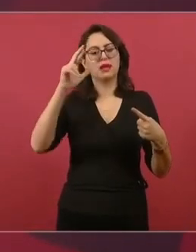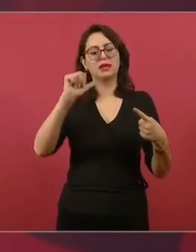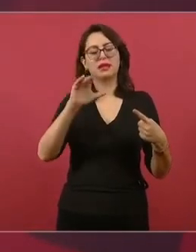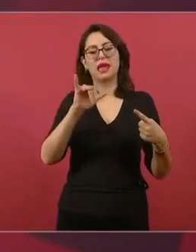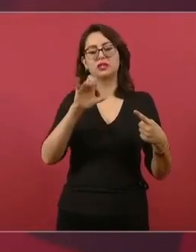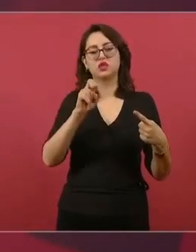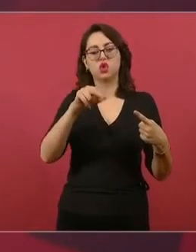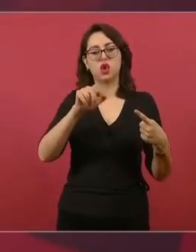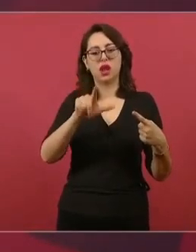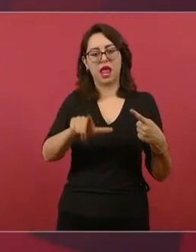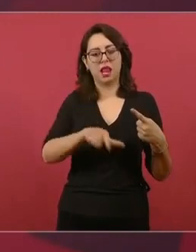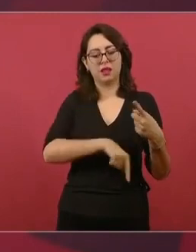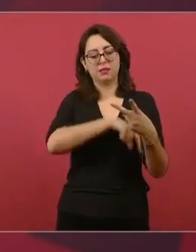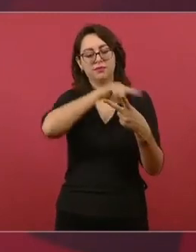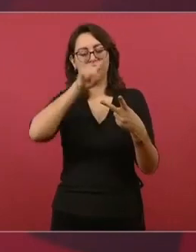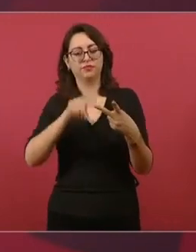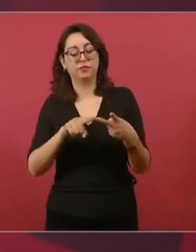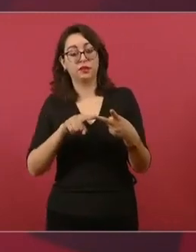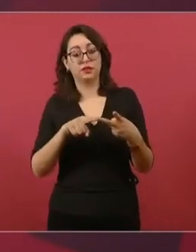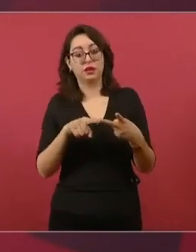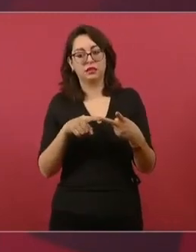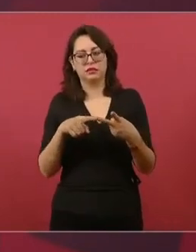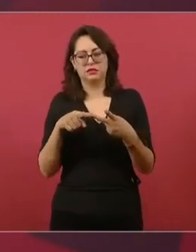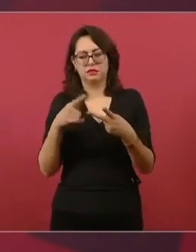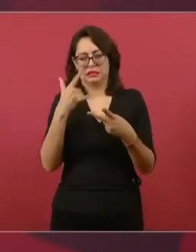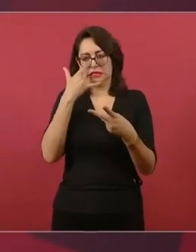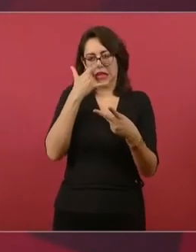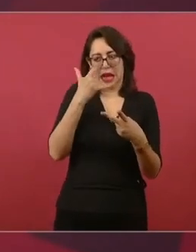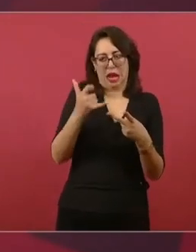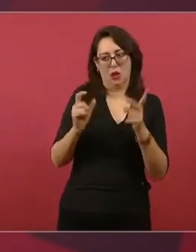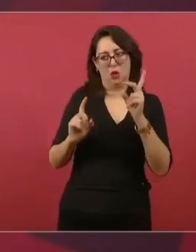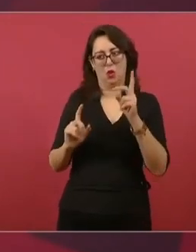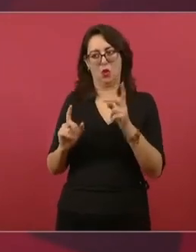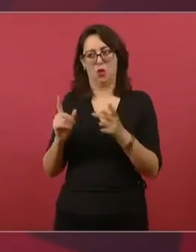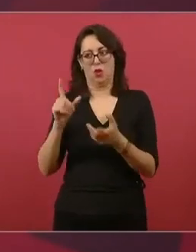No solo de pan vive el hombre.